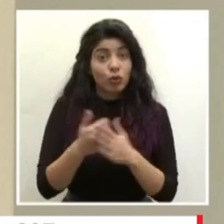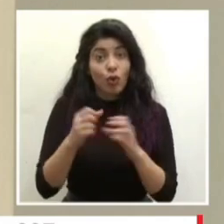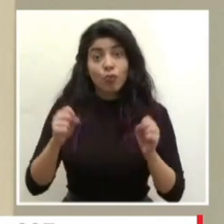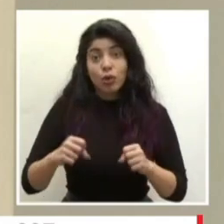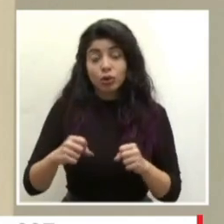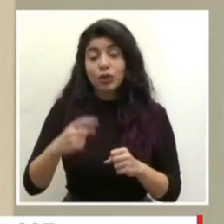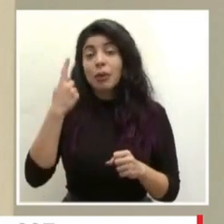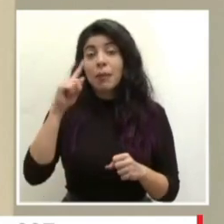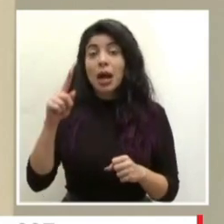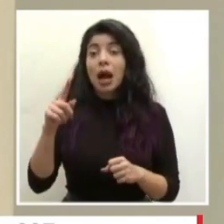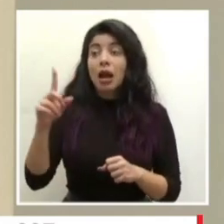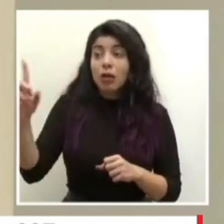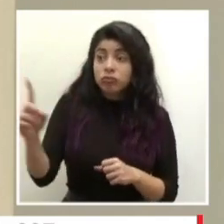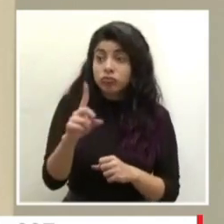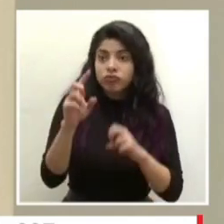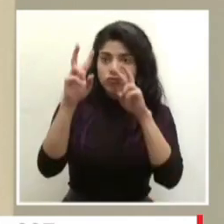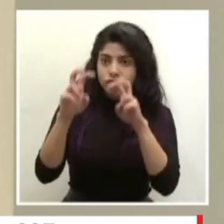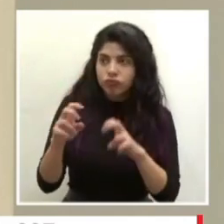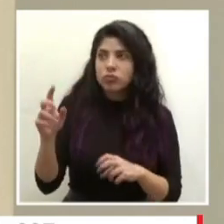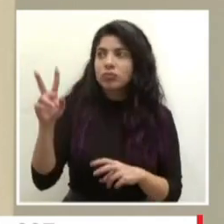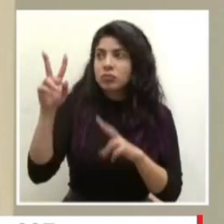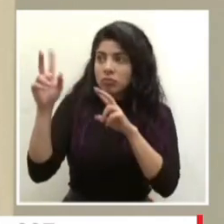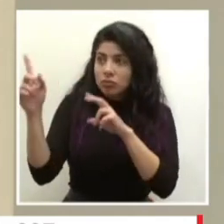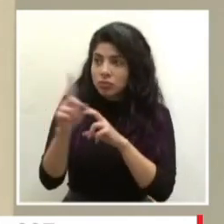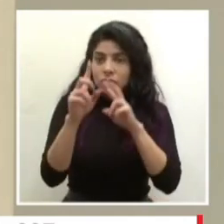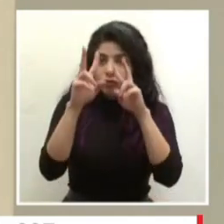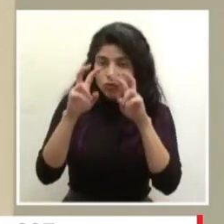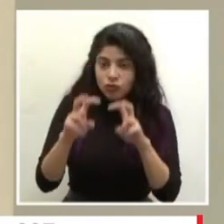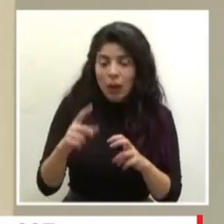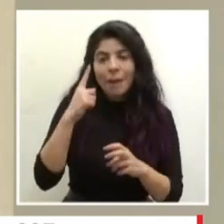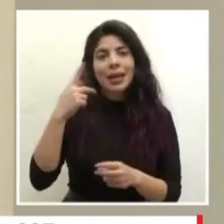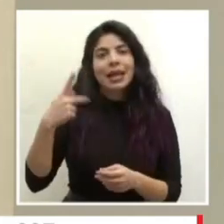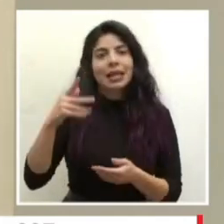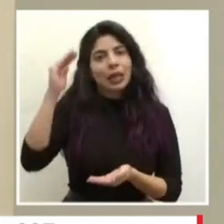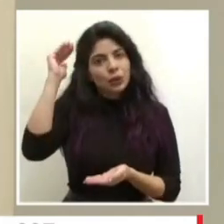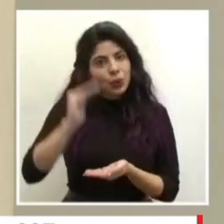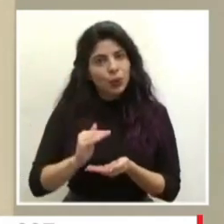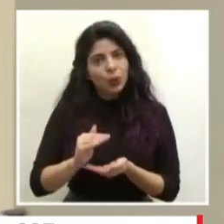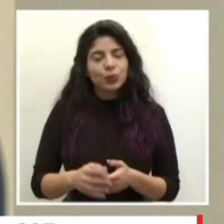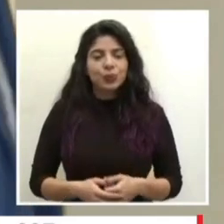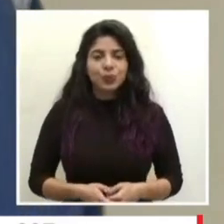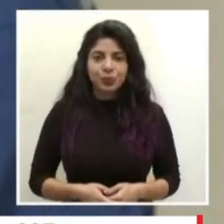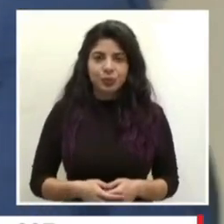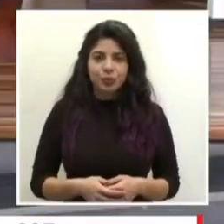la verificación en campo de que se cumpla al máximo y el nivel de riesgo sea el mínimo posible.